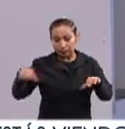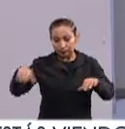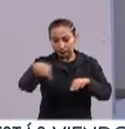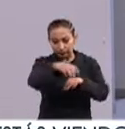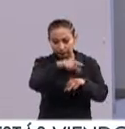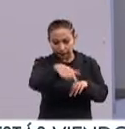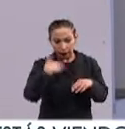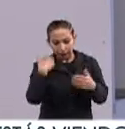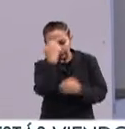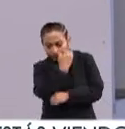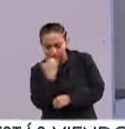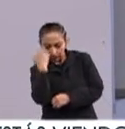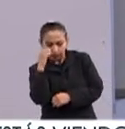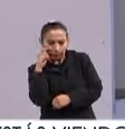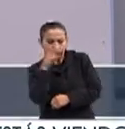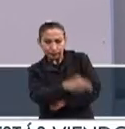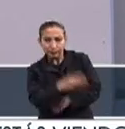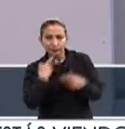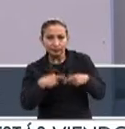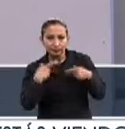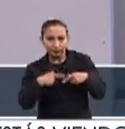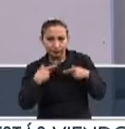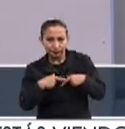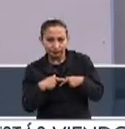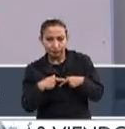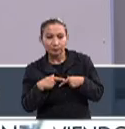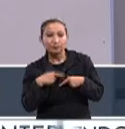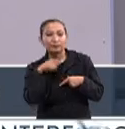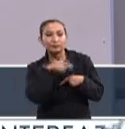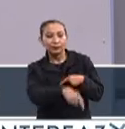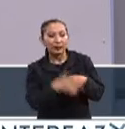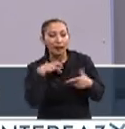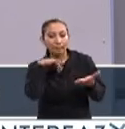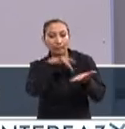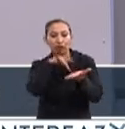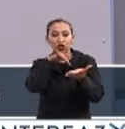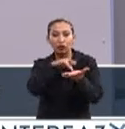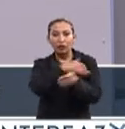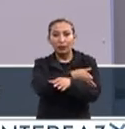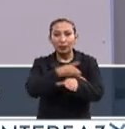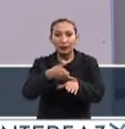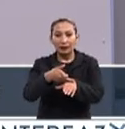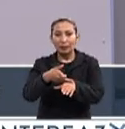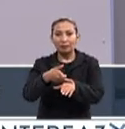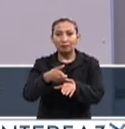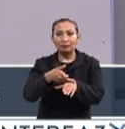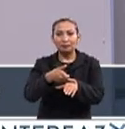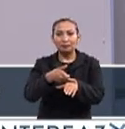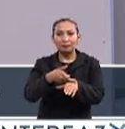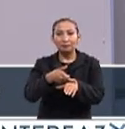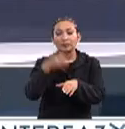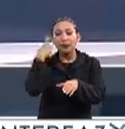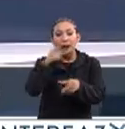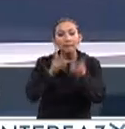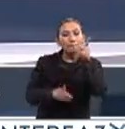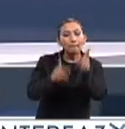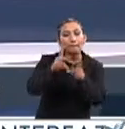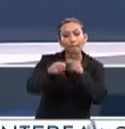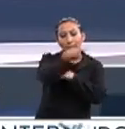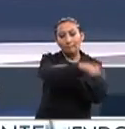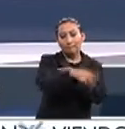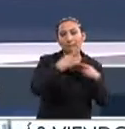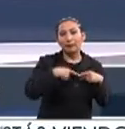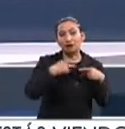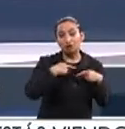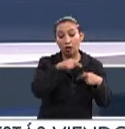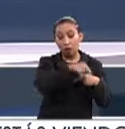se encargan de hacer evaluaciones a estos pacientes y obviamente a dar apoyo y soporte a los familiares, ¿no? Para que obviamente aquel paciente